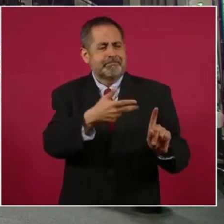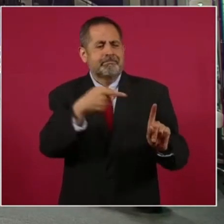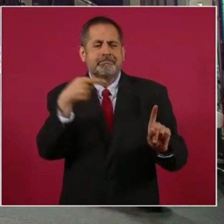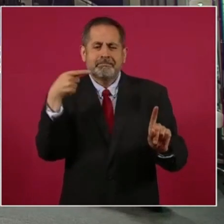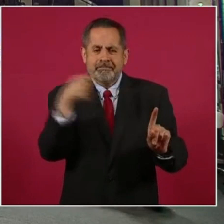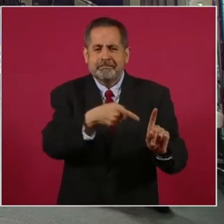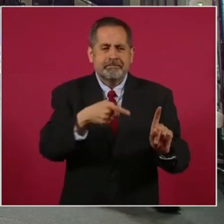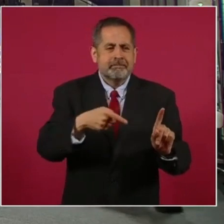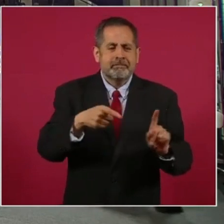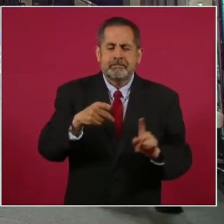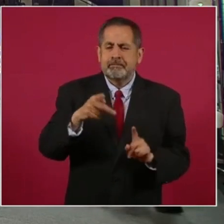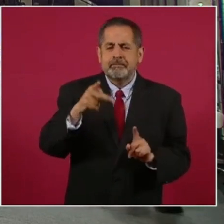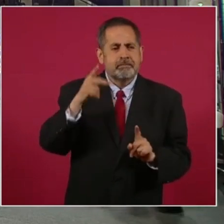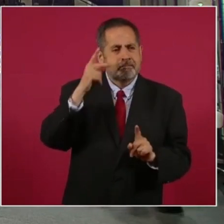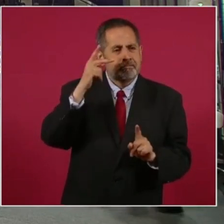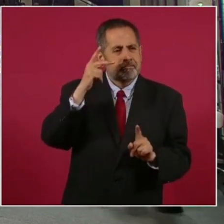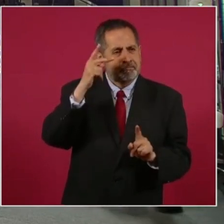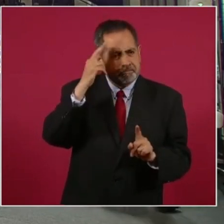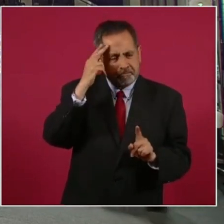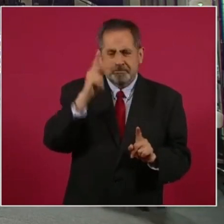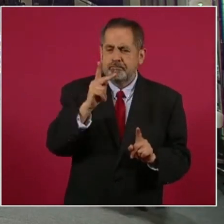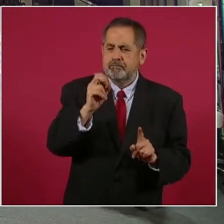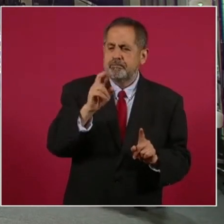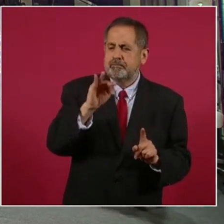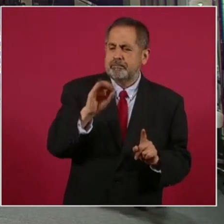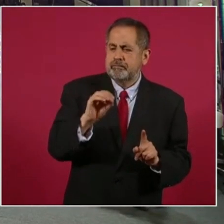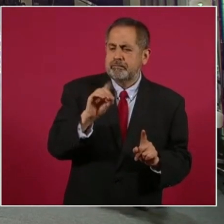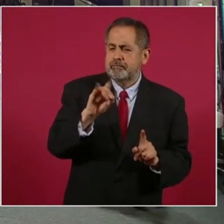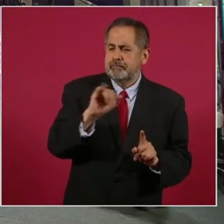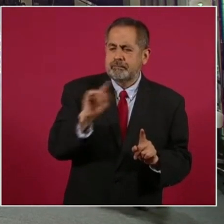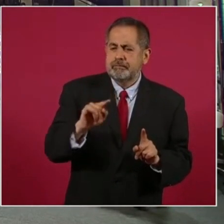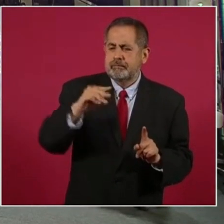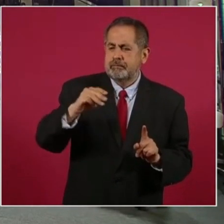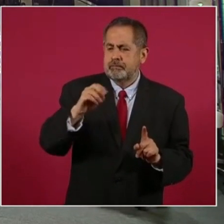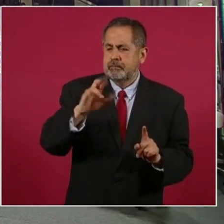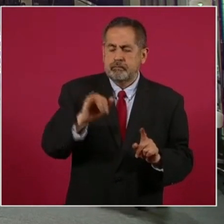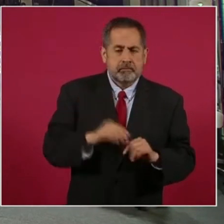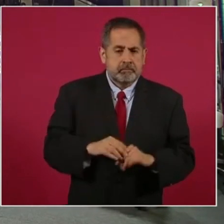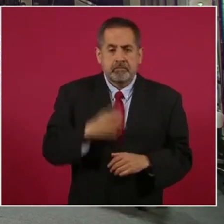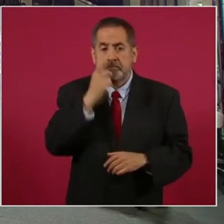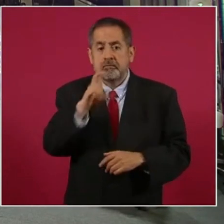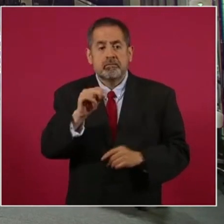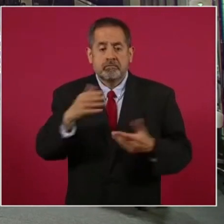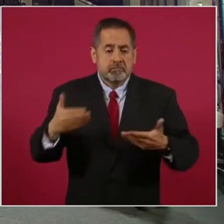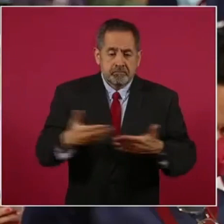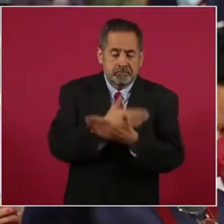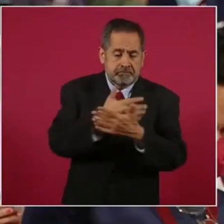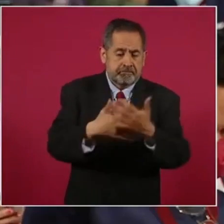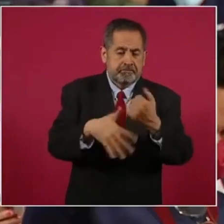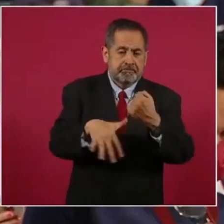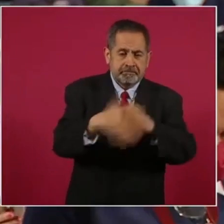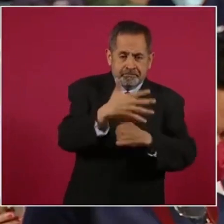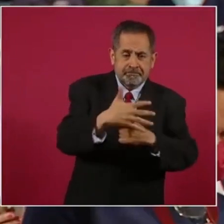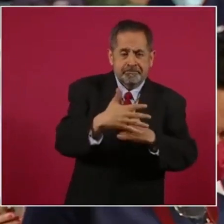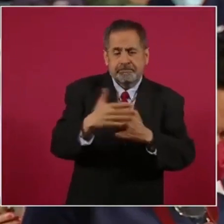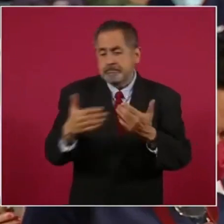Porfirio Díaz Mori. Recientemente los historiadores dijeron que no nació el 15, que nació el 14 y nació en